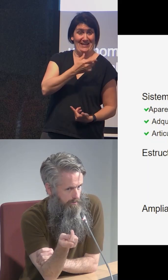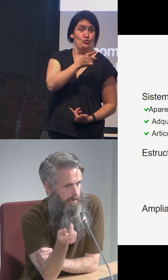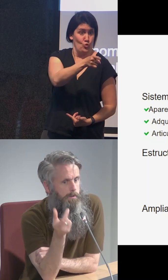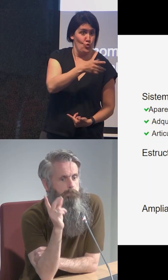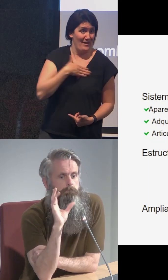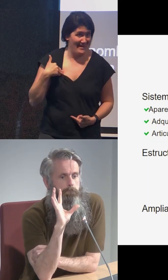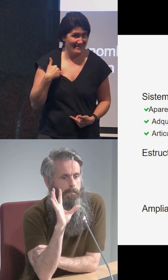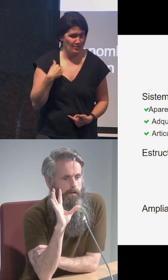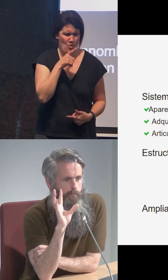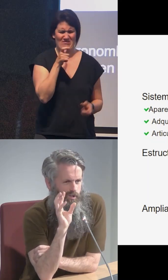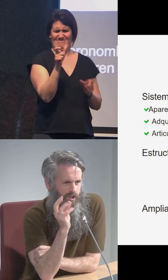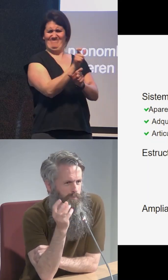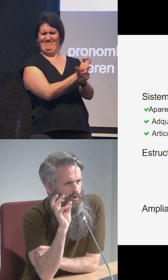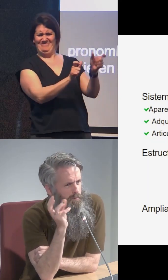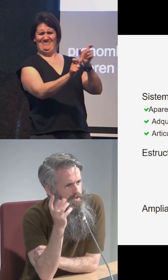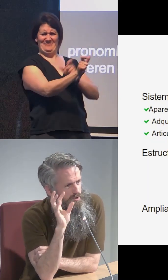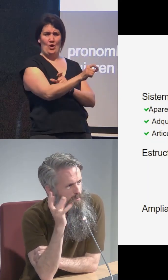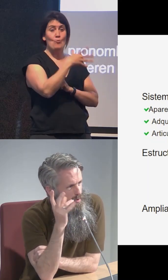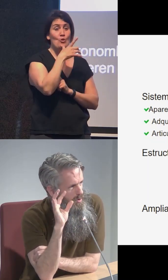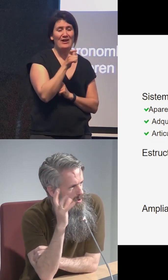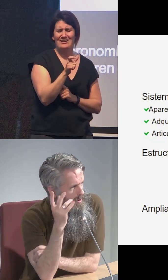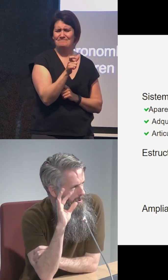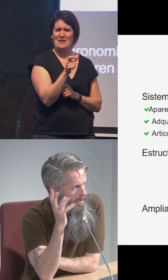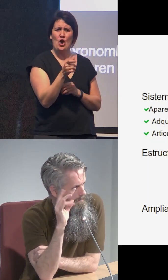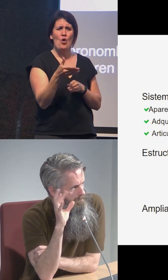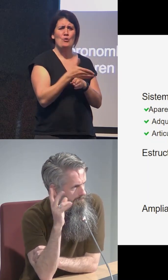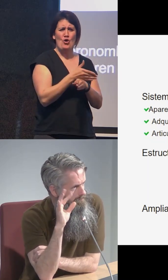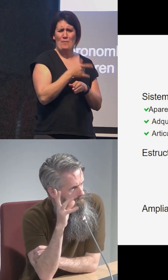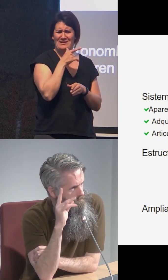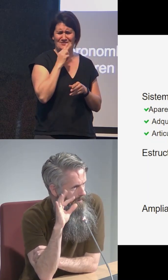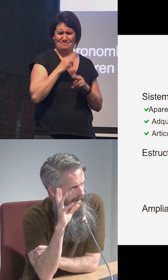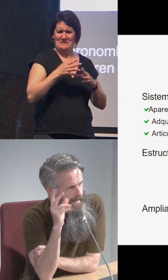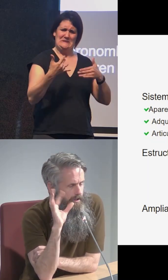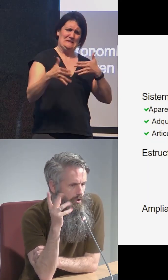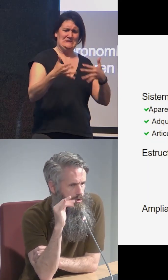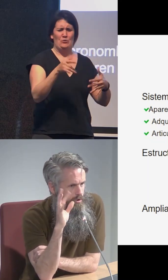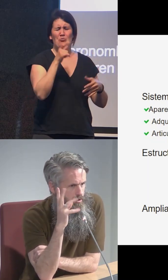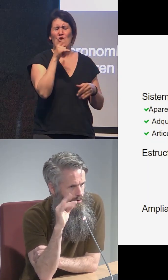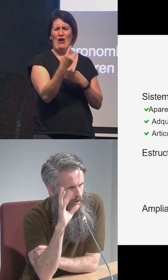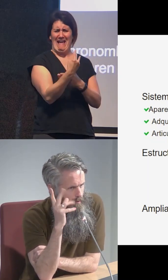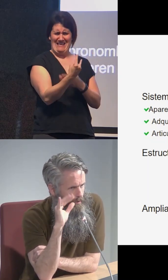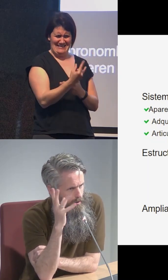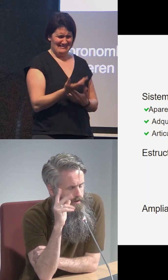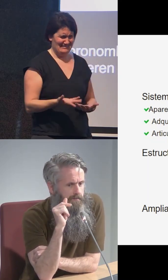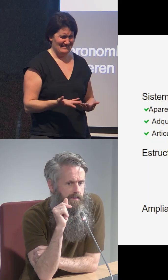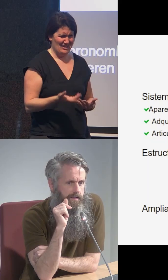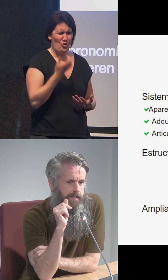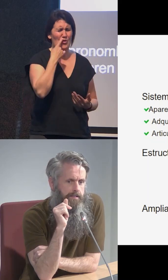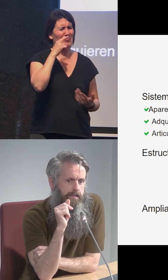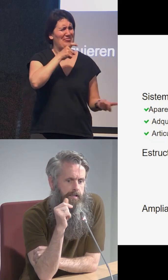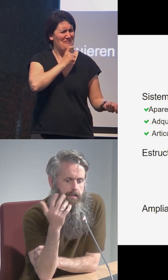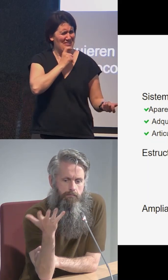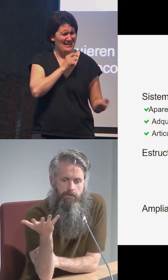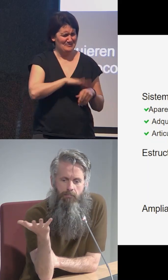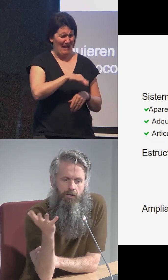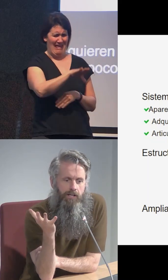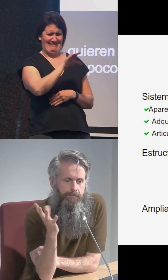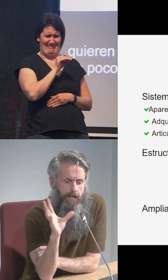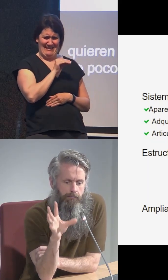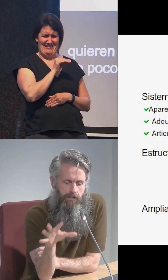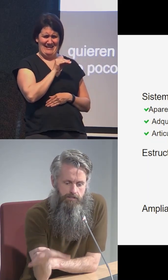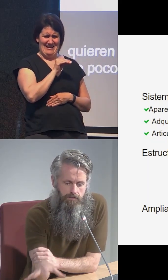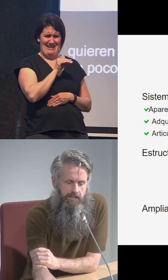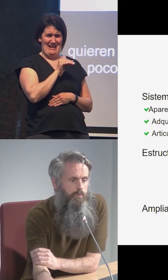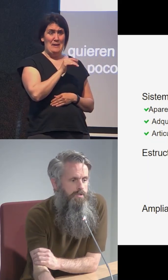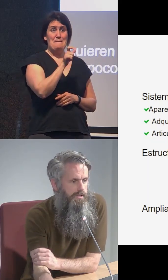decir tú. Porque los pronombres son un poco engañosos, ¿no? Un poco difíciles. La mayoría